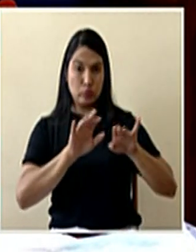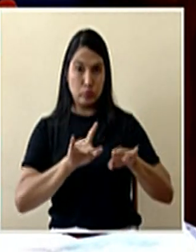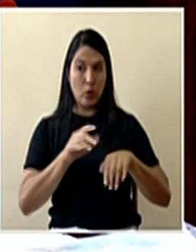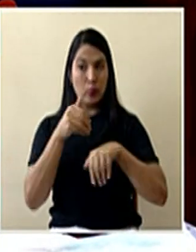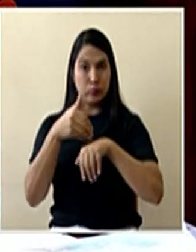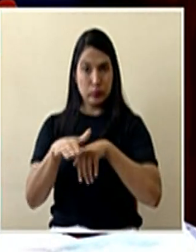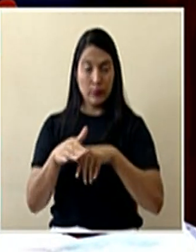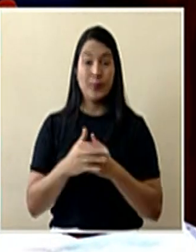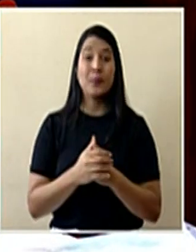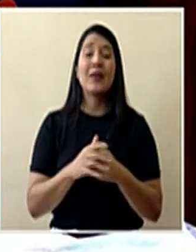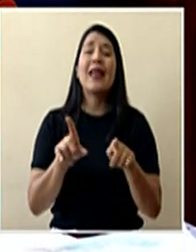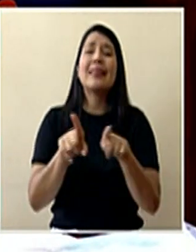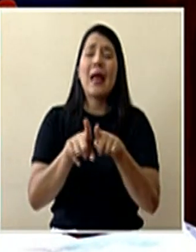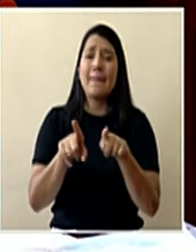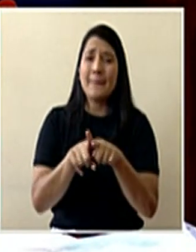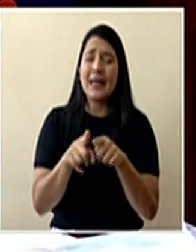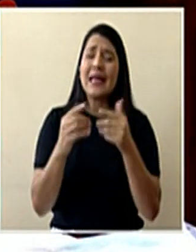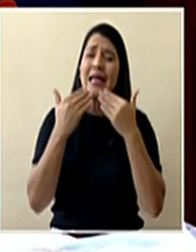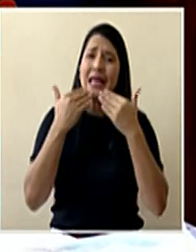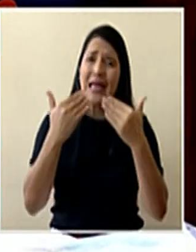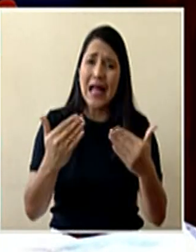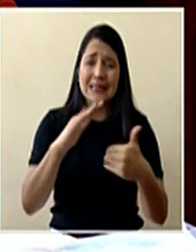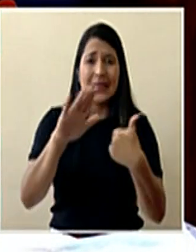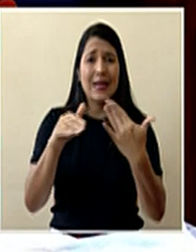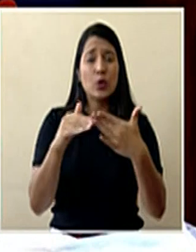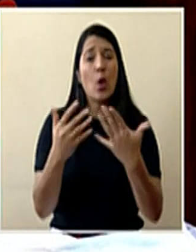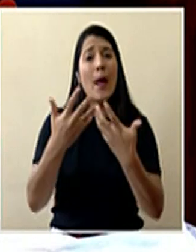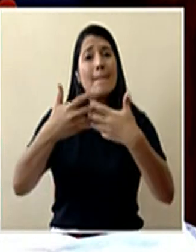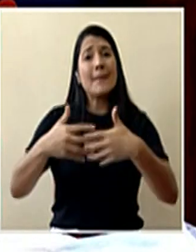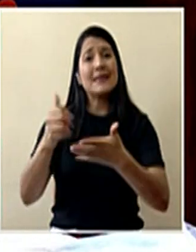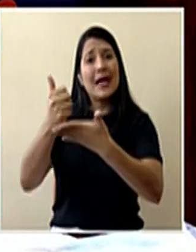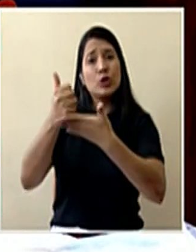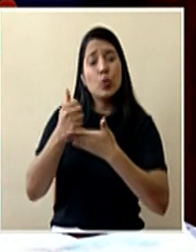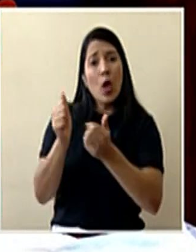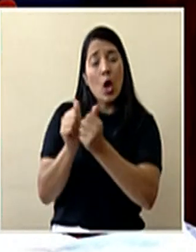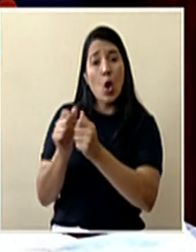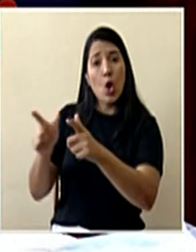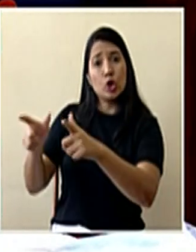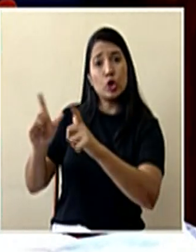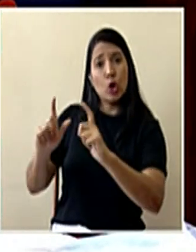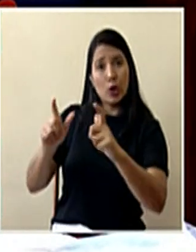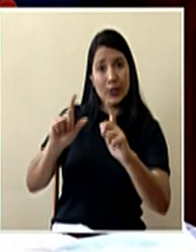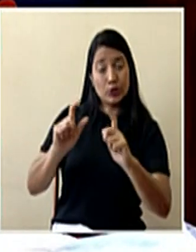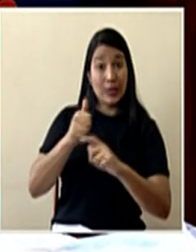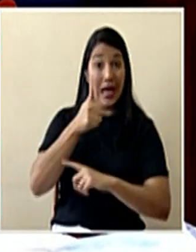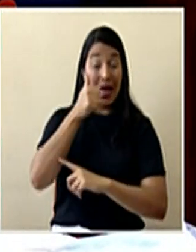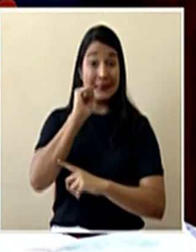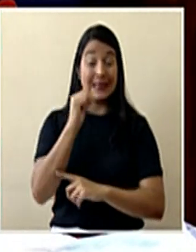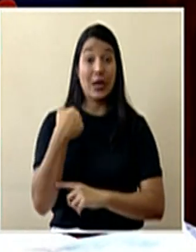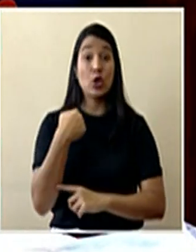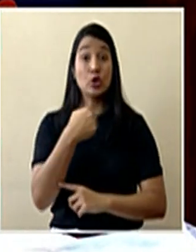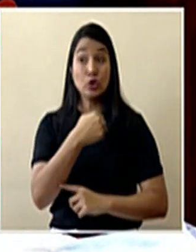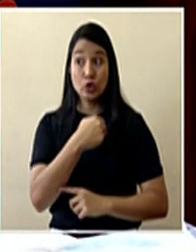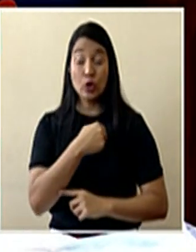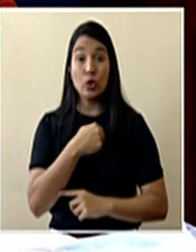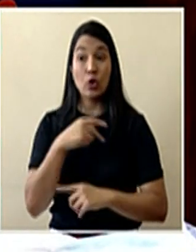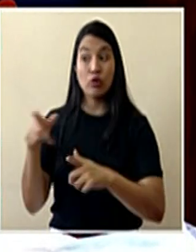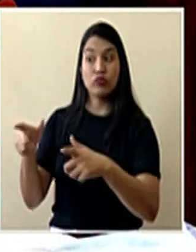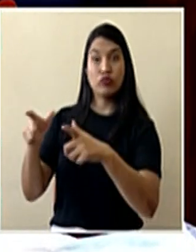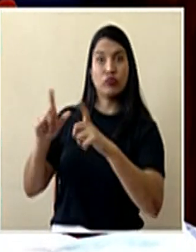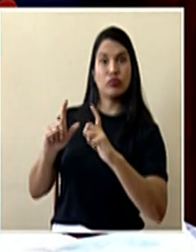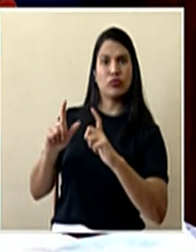profundamente a todas las empresas que nos han ayudado con diferentes donaciones. Ayer, de hecho, se gestionó una donación